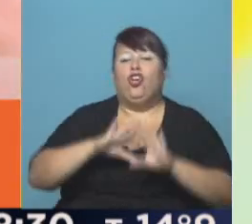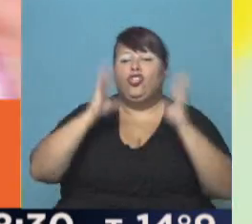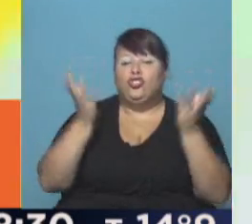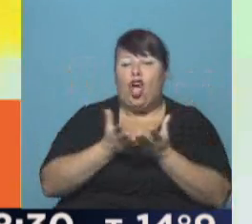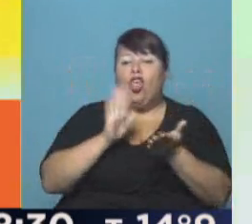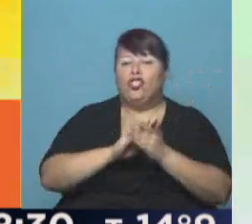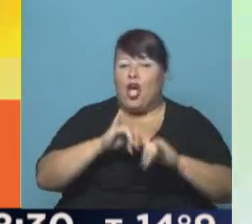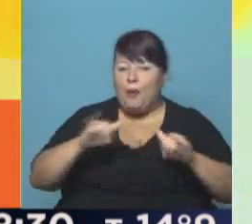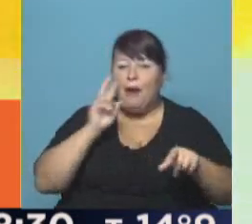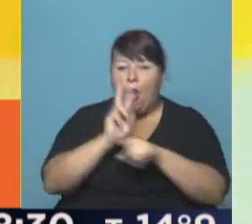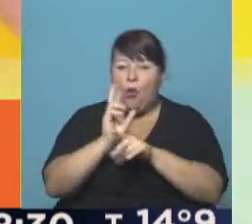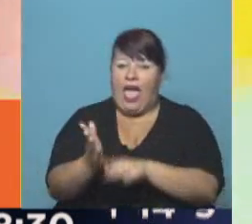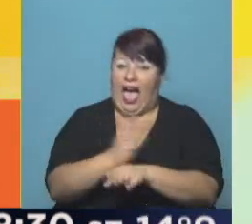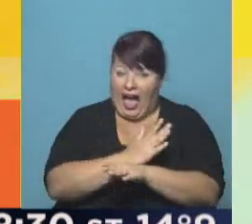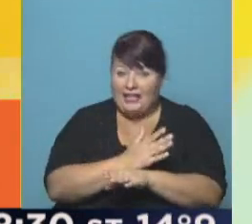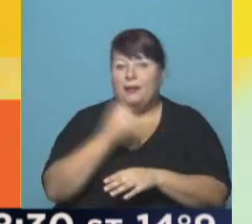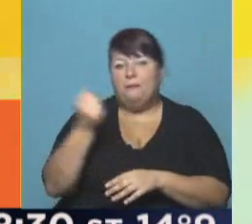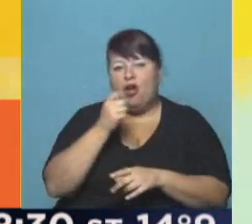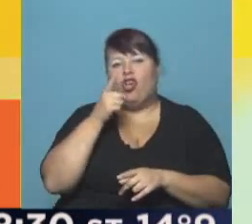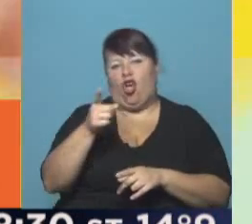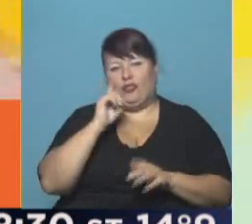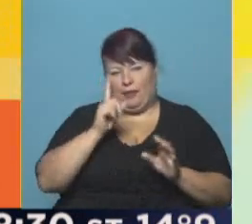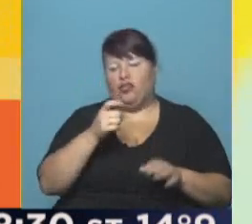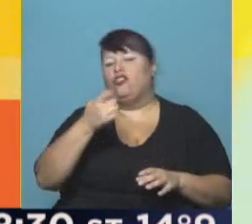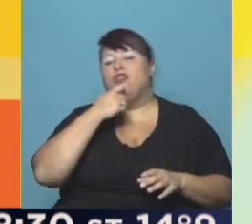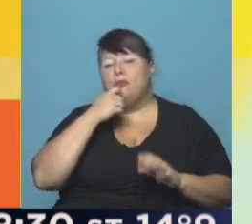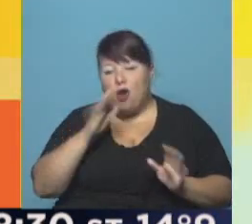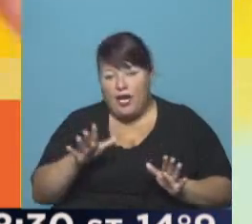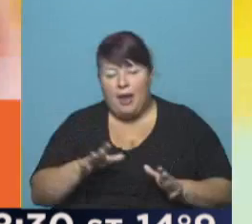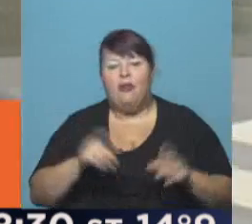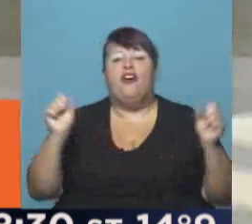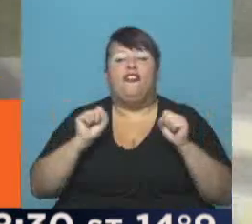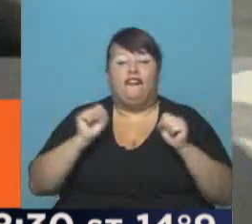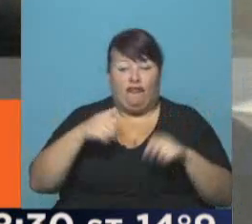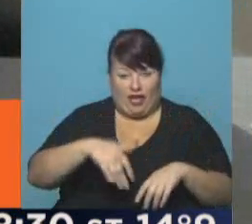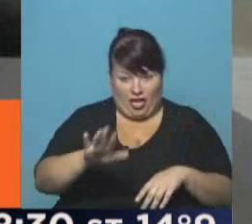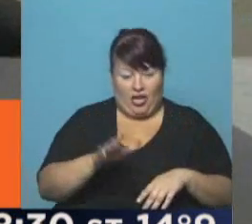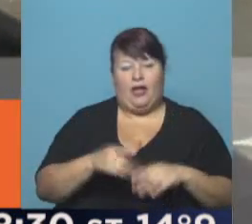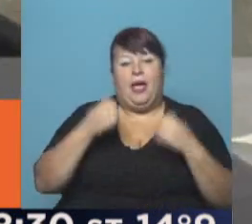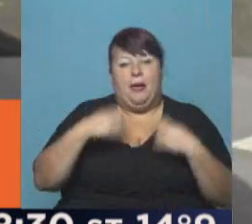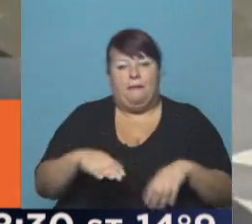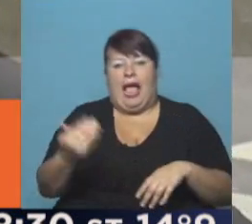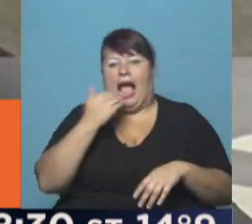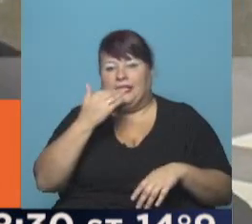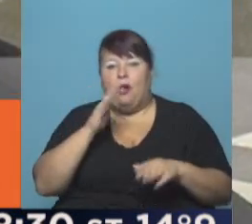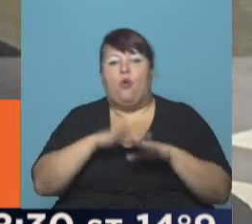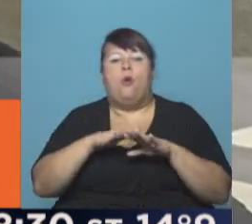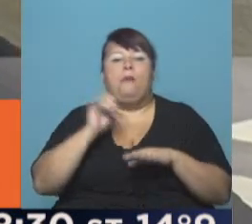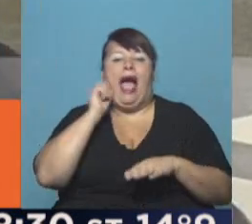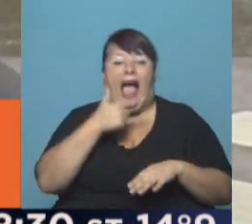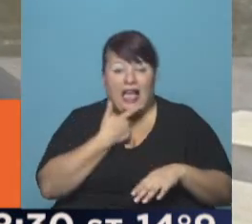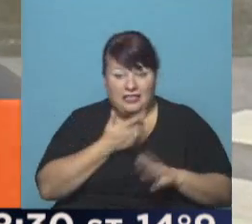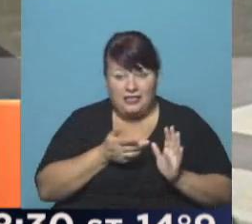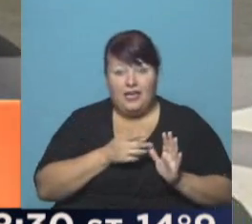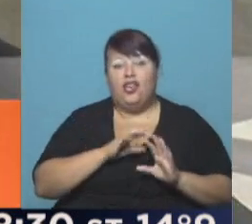ver con campañas de prevención sirven para evitar riesgos. Por ejemplo, empiezan los fríos, ¿sí? Empiezan las intoxicaciones con monóxido de